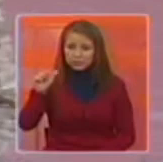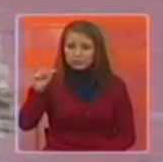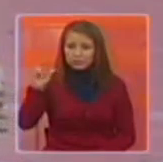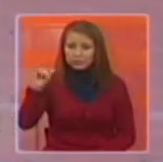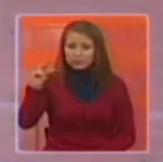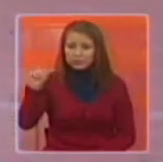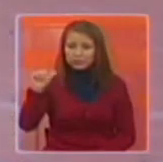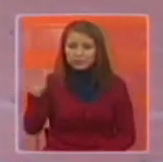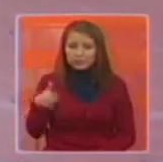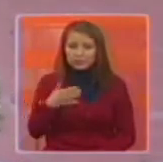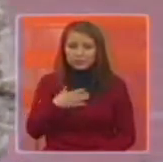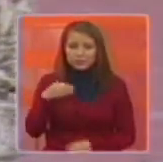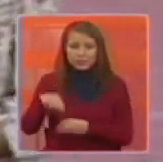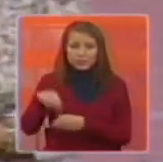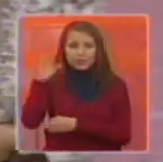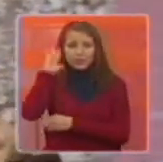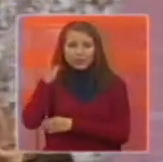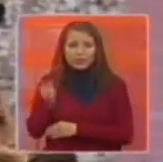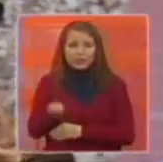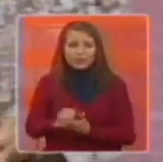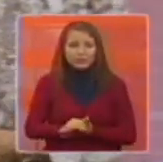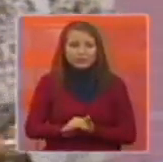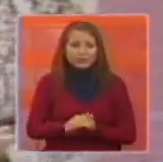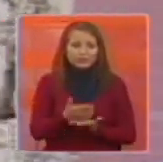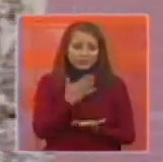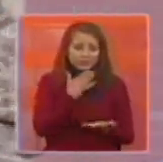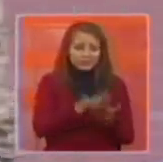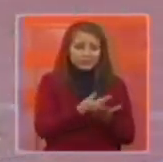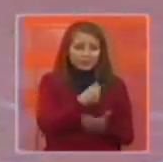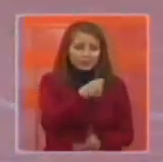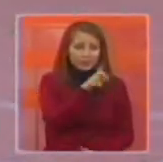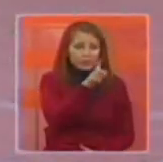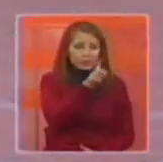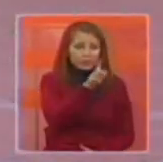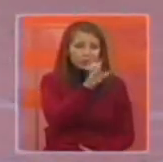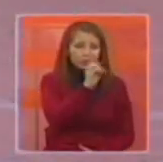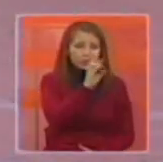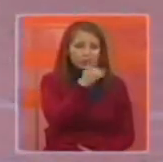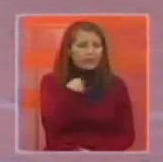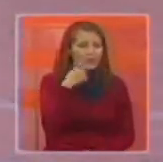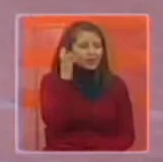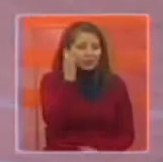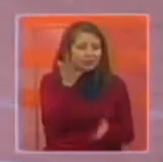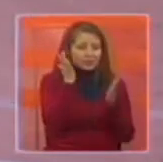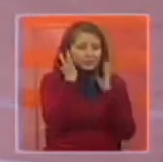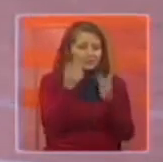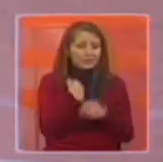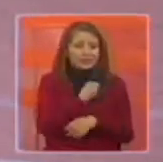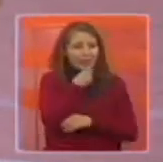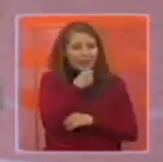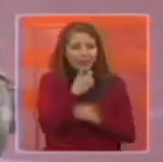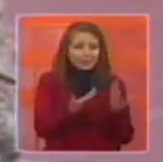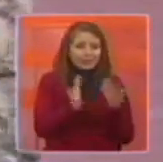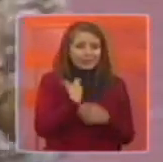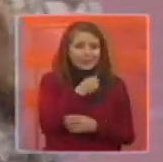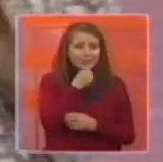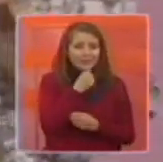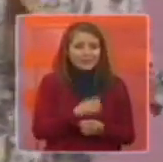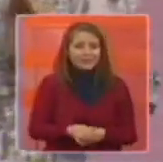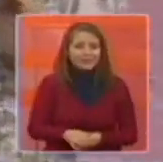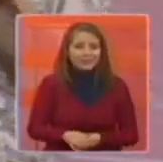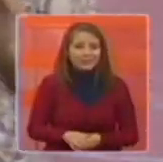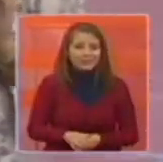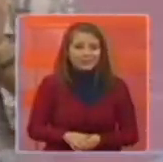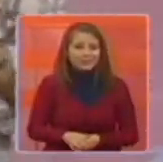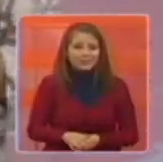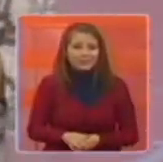Cuenca. Hola, Olguita. Gloria. Gloria, Gloria. Bueno, estoy un poquito sorda ya. La vejez, la vejez. Que no la de coger otra